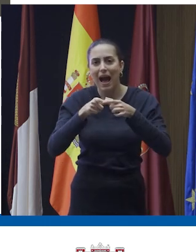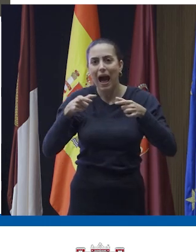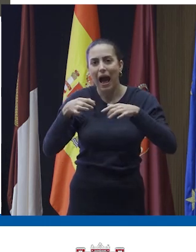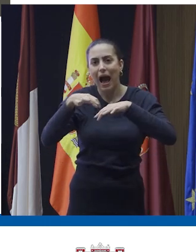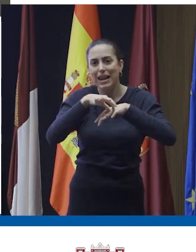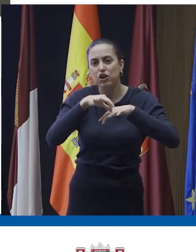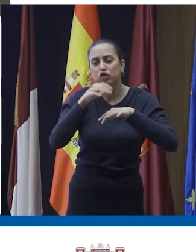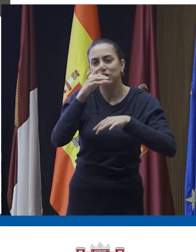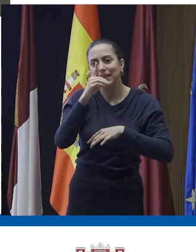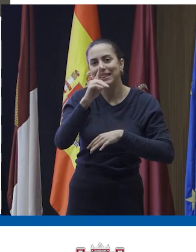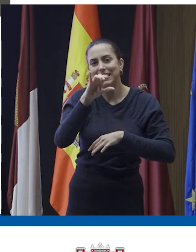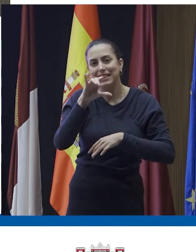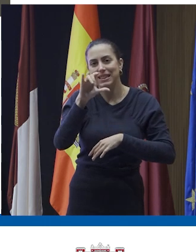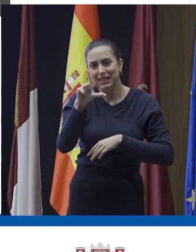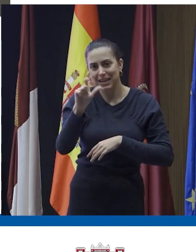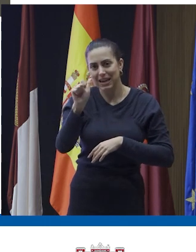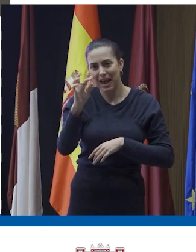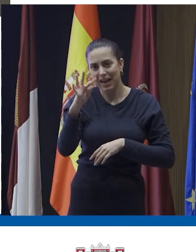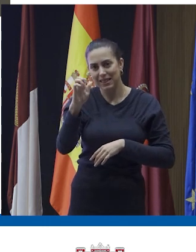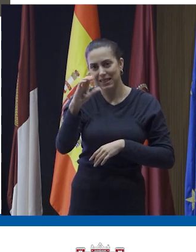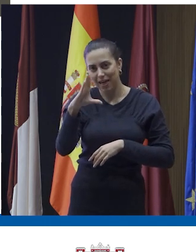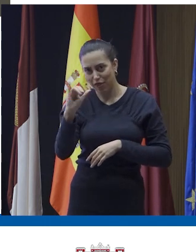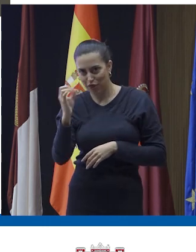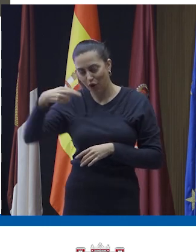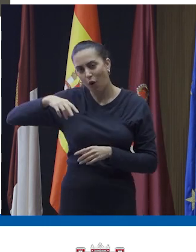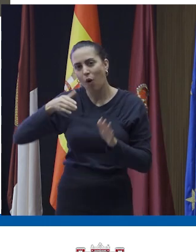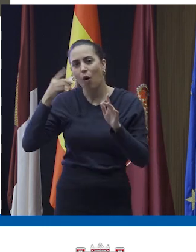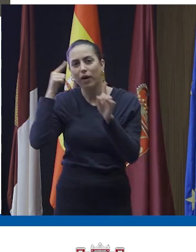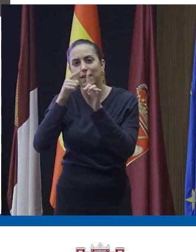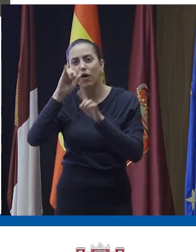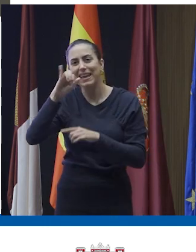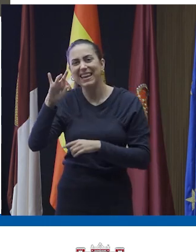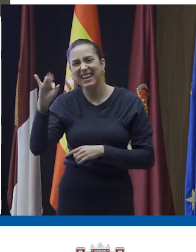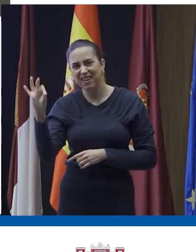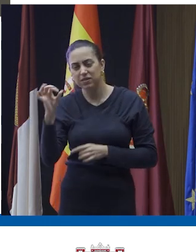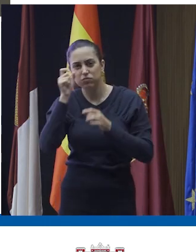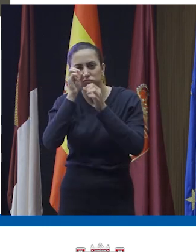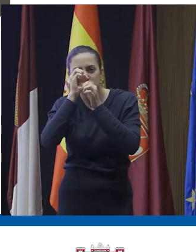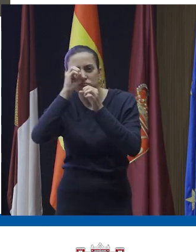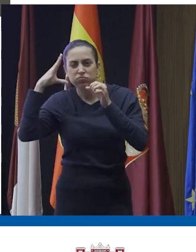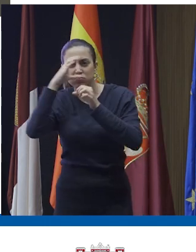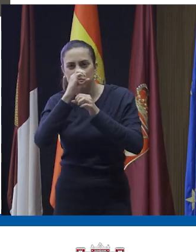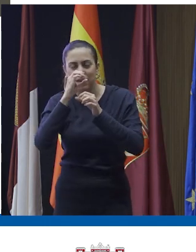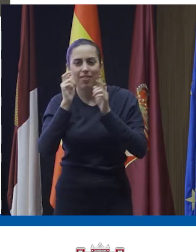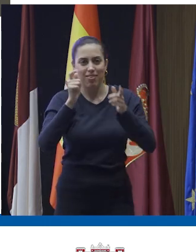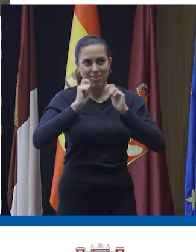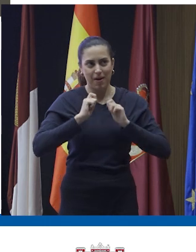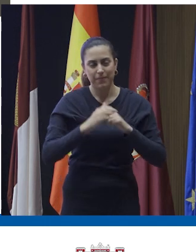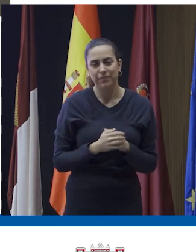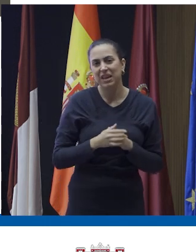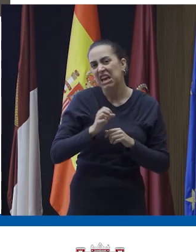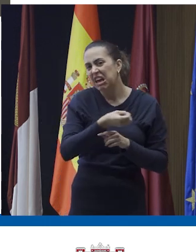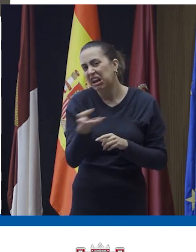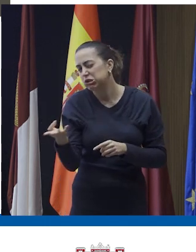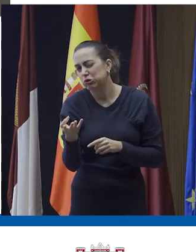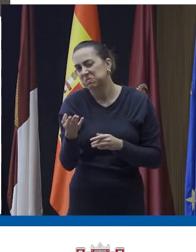unos anillos mecánicos que nos consiguen dilatar el iris. Y bueno, el resto de complicaciones ya son menos importantes. Y luego, bueno, dentro de